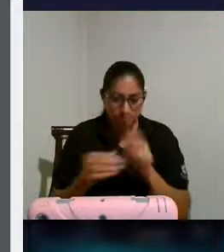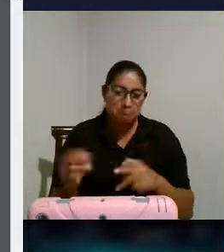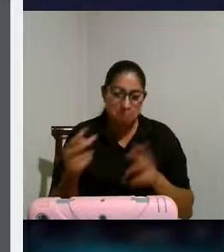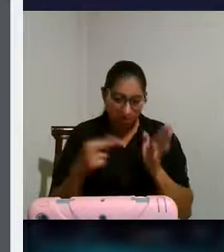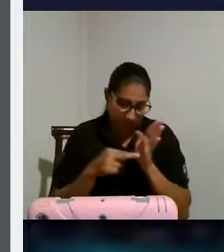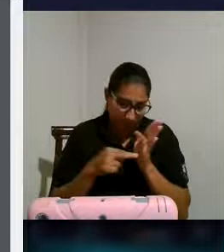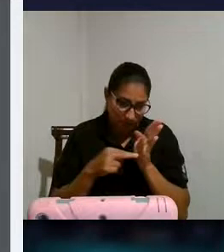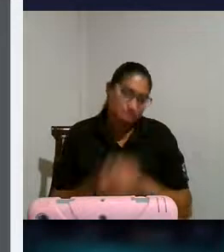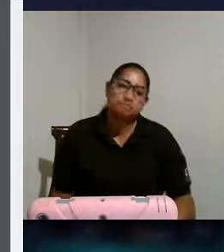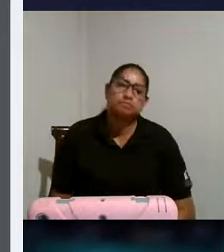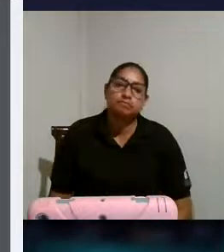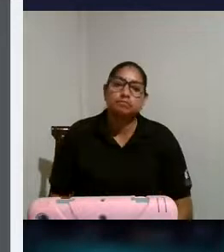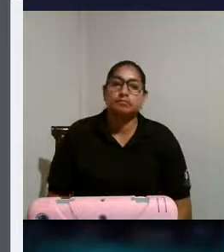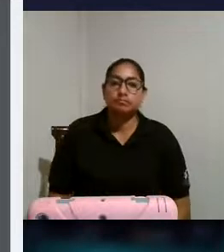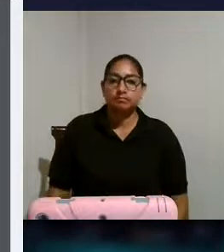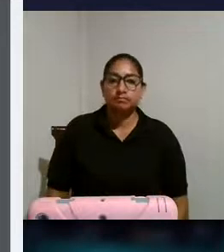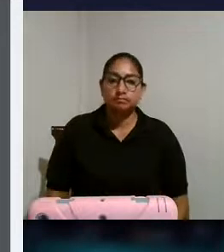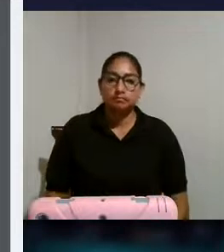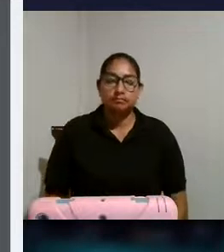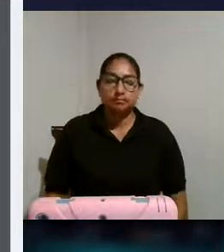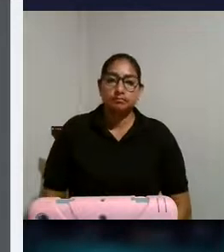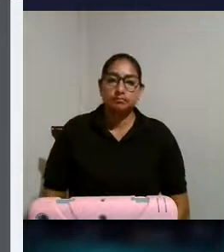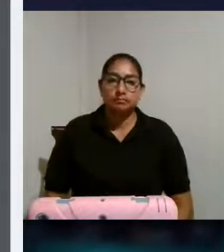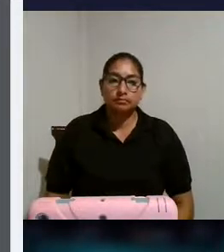Dame un segundito.